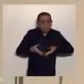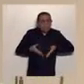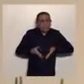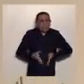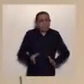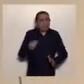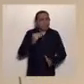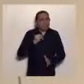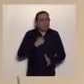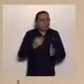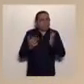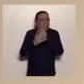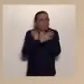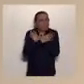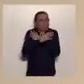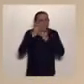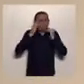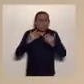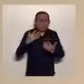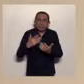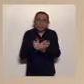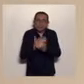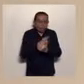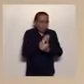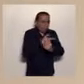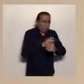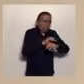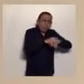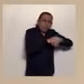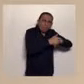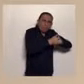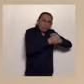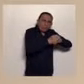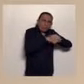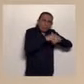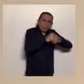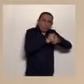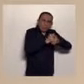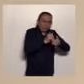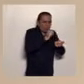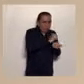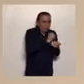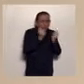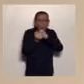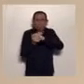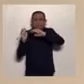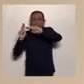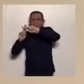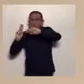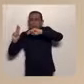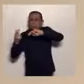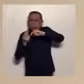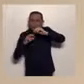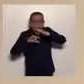de Santa María Virgen, padeció bajo el poder de Poncio Pilato, fue